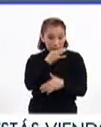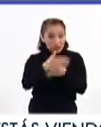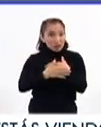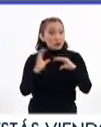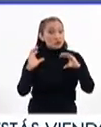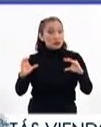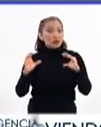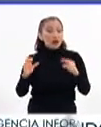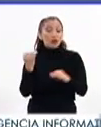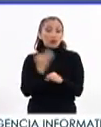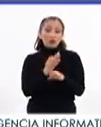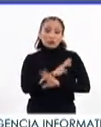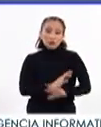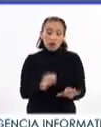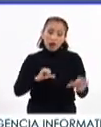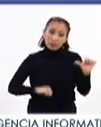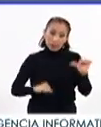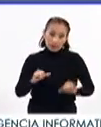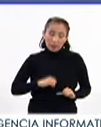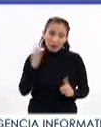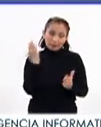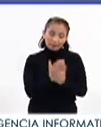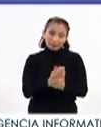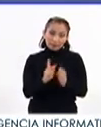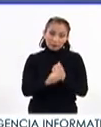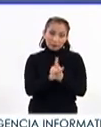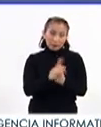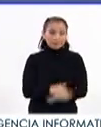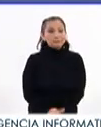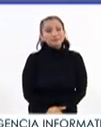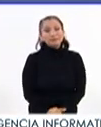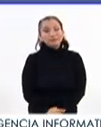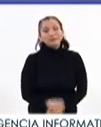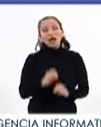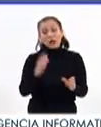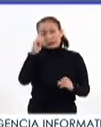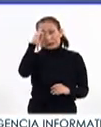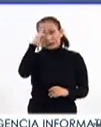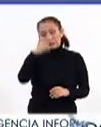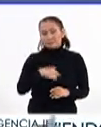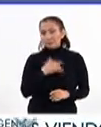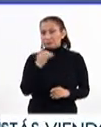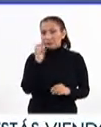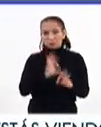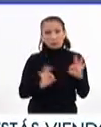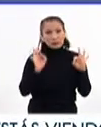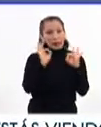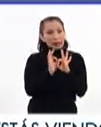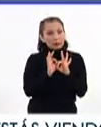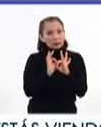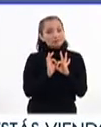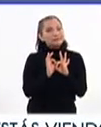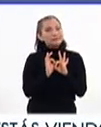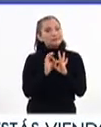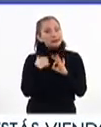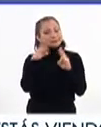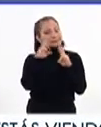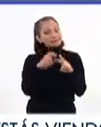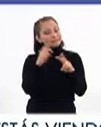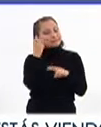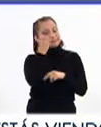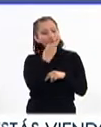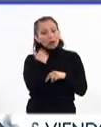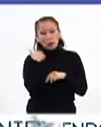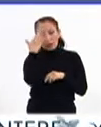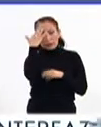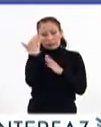prendidas. Es momento de tomar acción para parar esta situación. Así es, Ana Cristina, reflexionar siempre es clave y, por supuesto, reflexionar